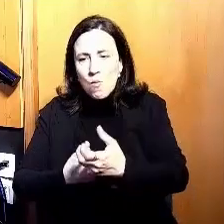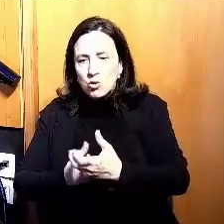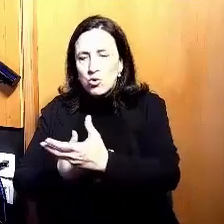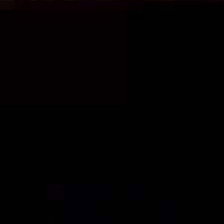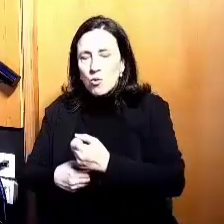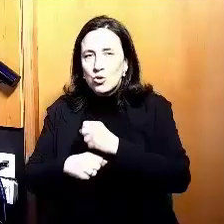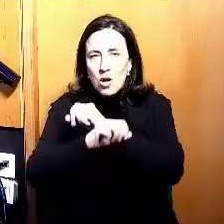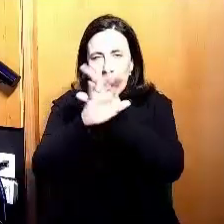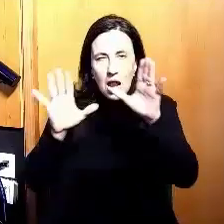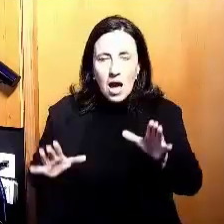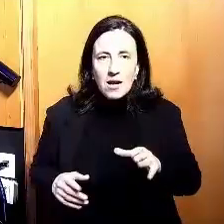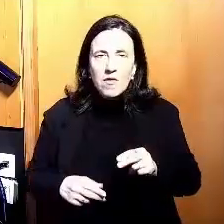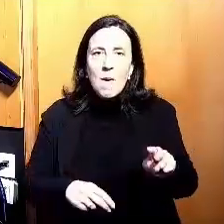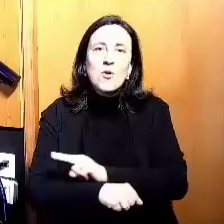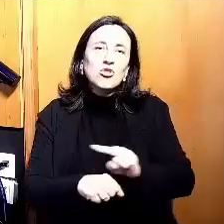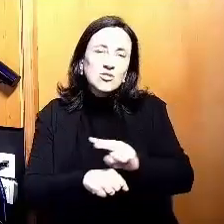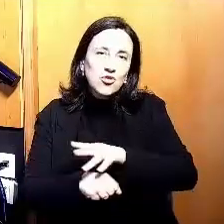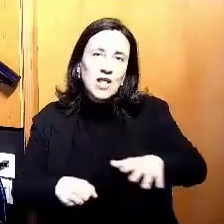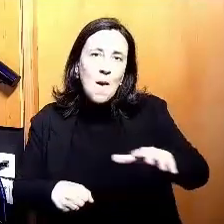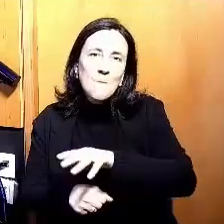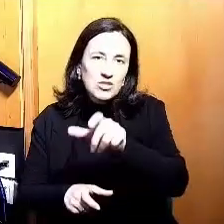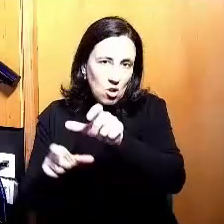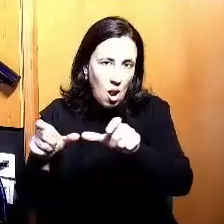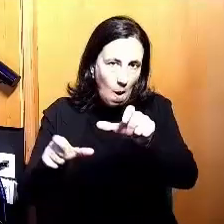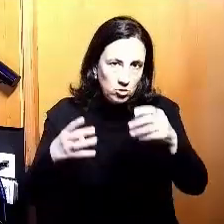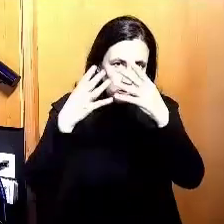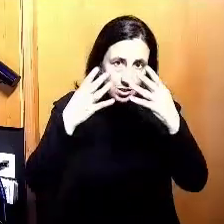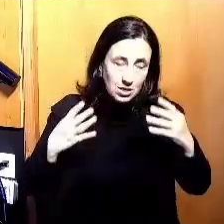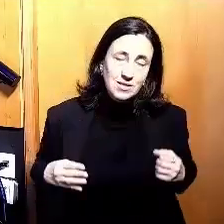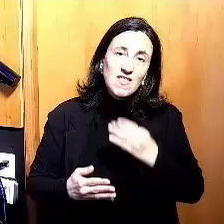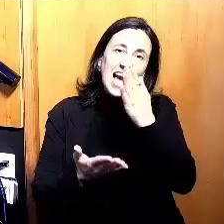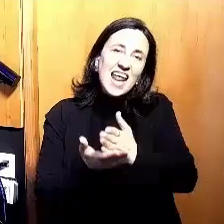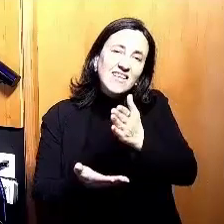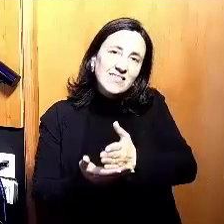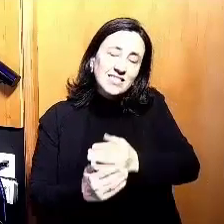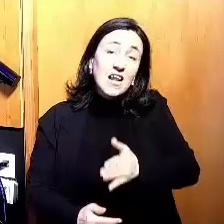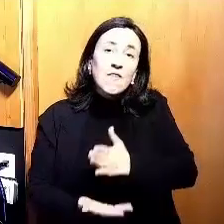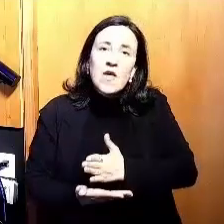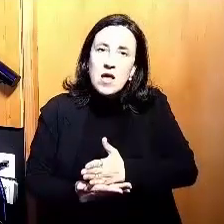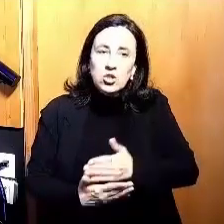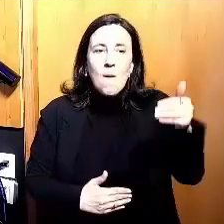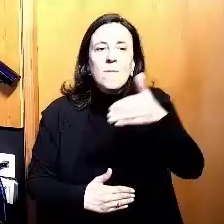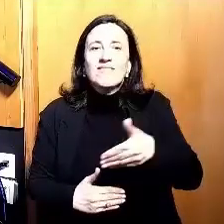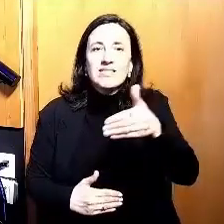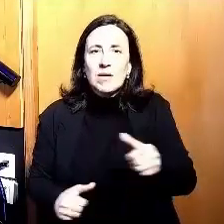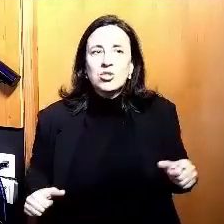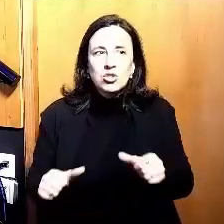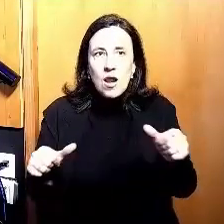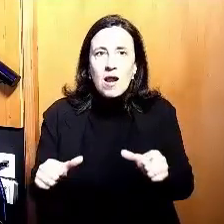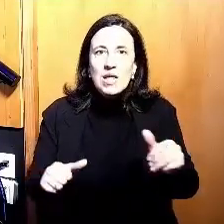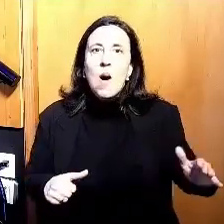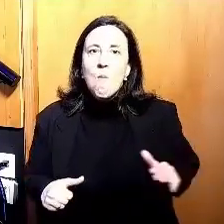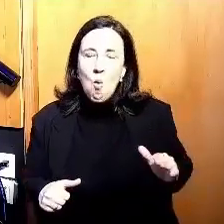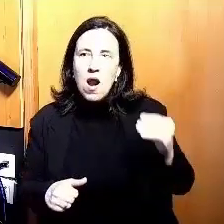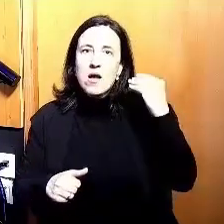más clara de protección del espacio cívico y obviamente garantizar derechos y participación más activa de mujeres,